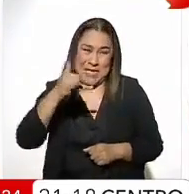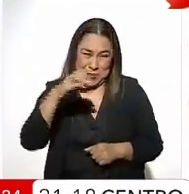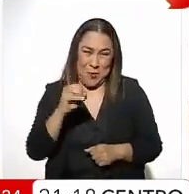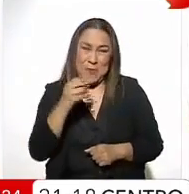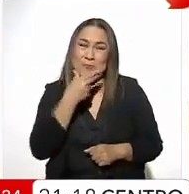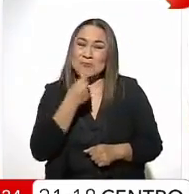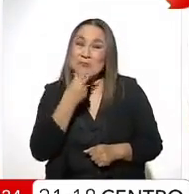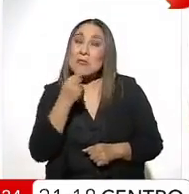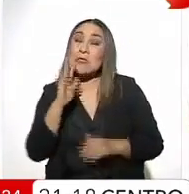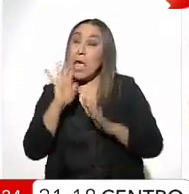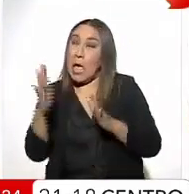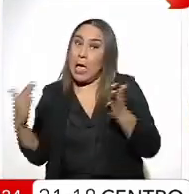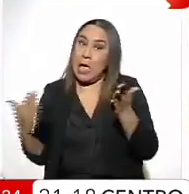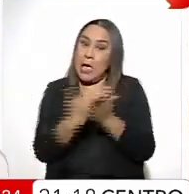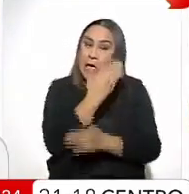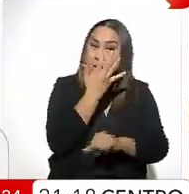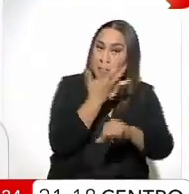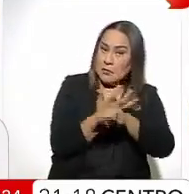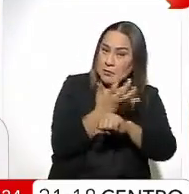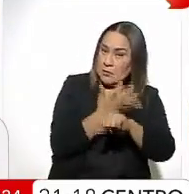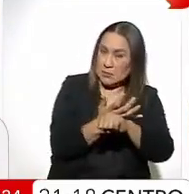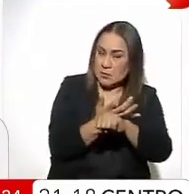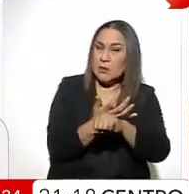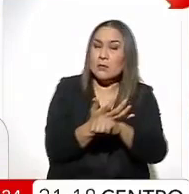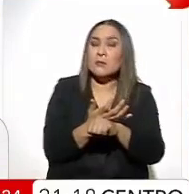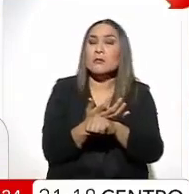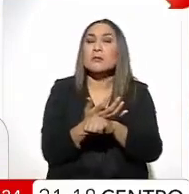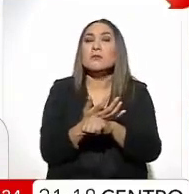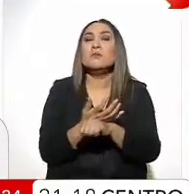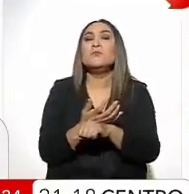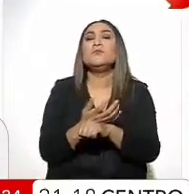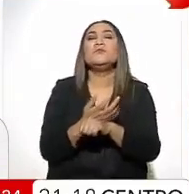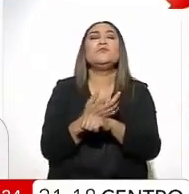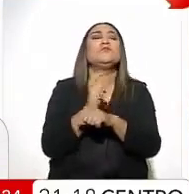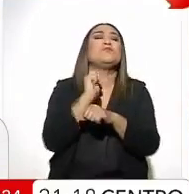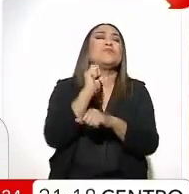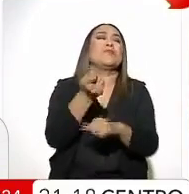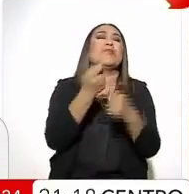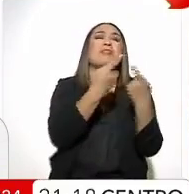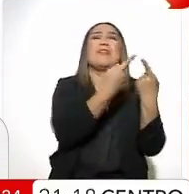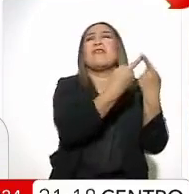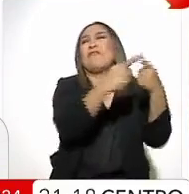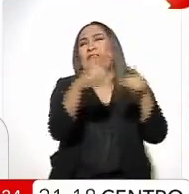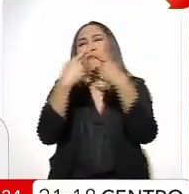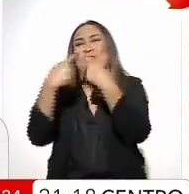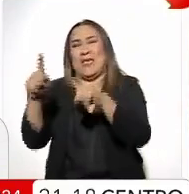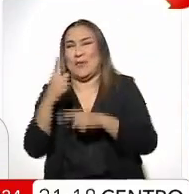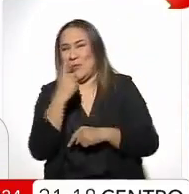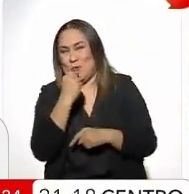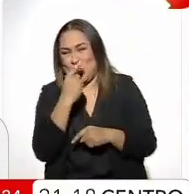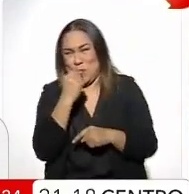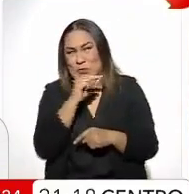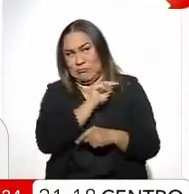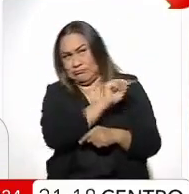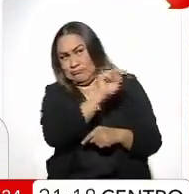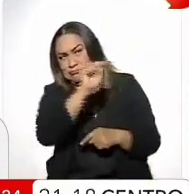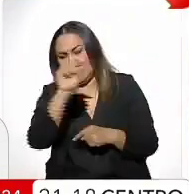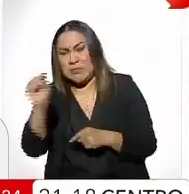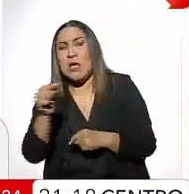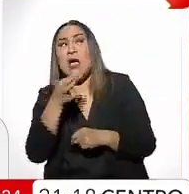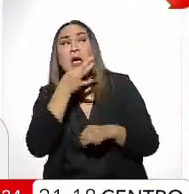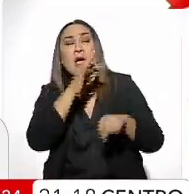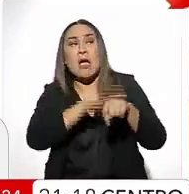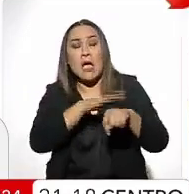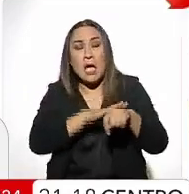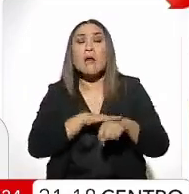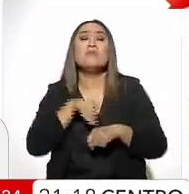Estados Unidos, muchos individuos de las diferentes agencias dijeron que sí fue